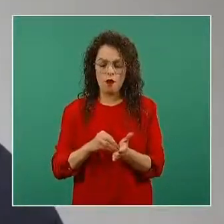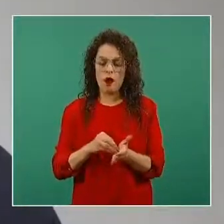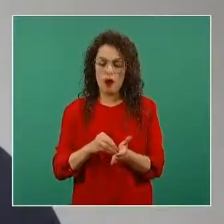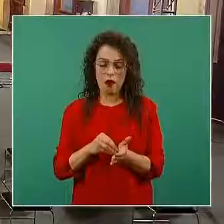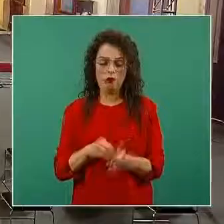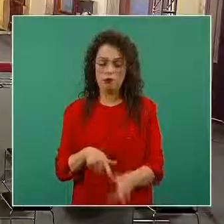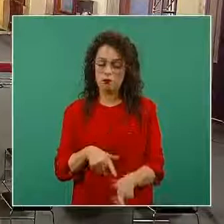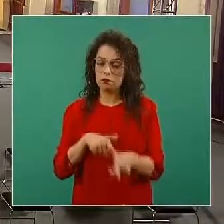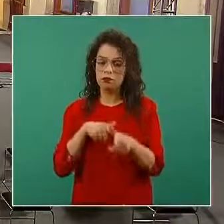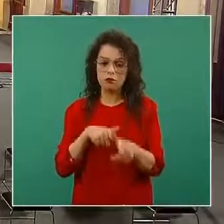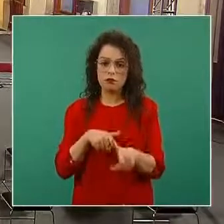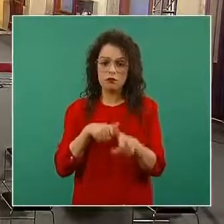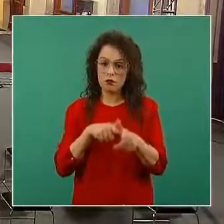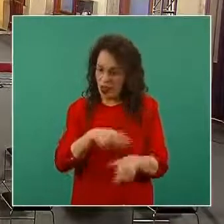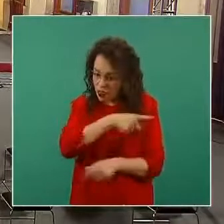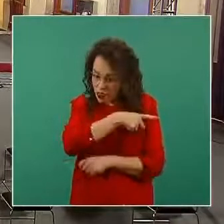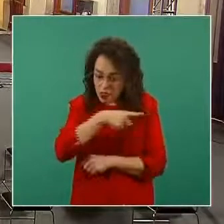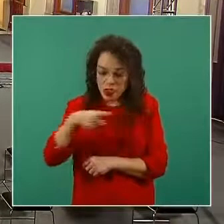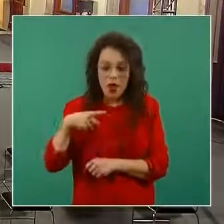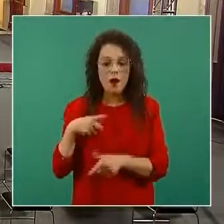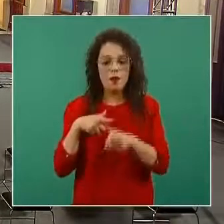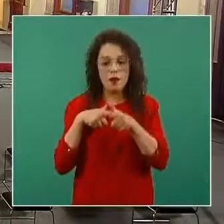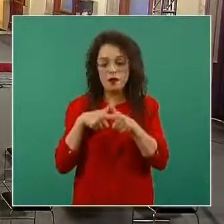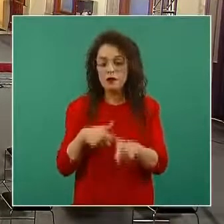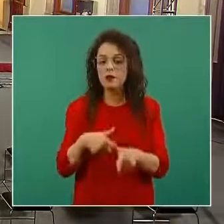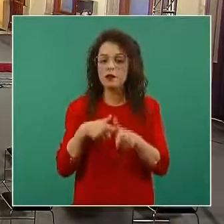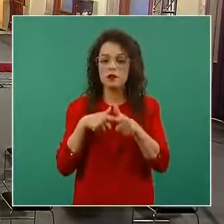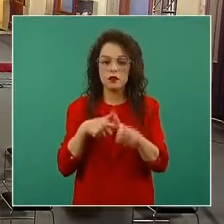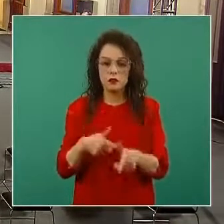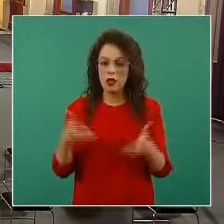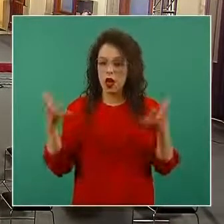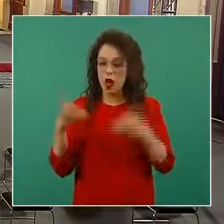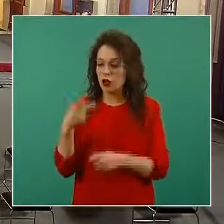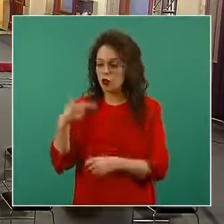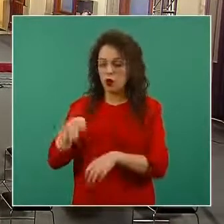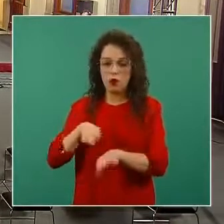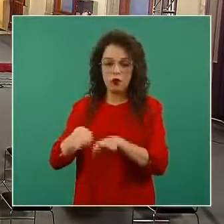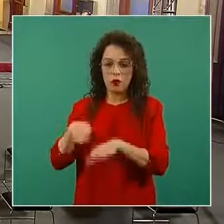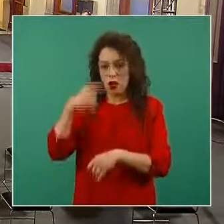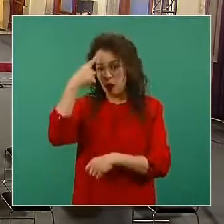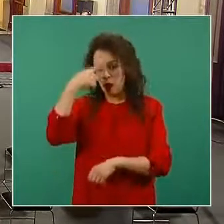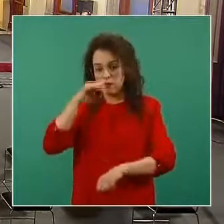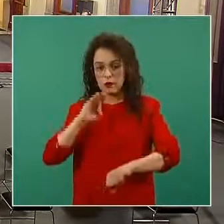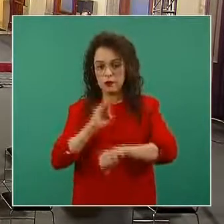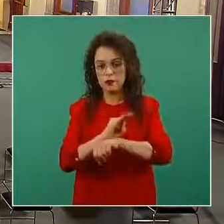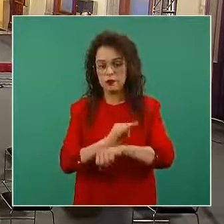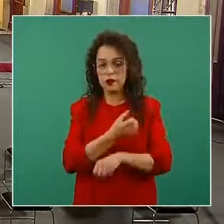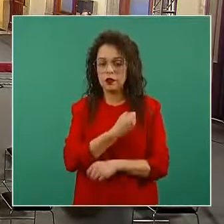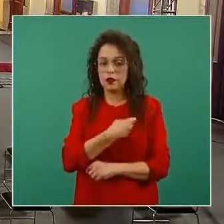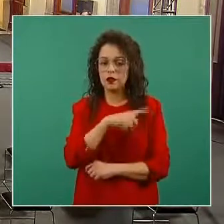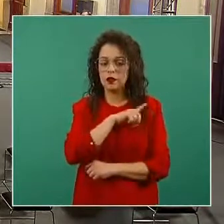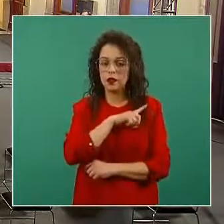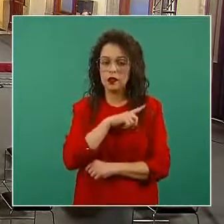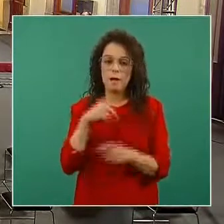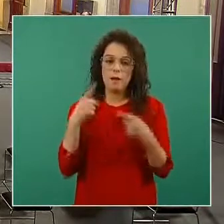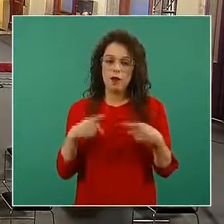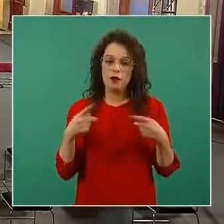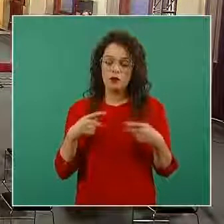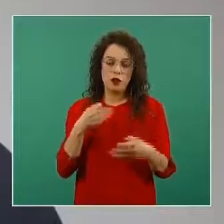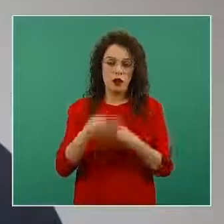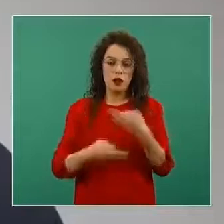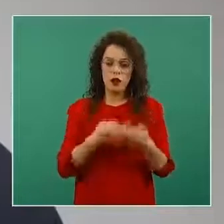de continuar llevando a cabo sus servicios y sus actividades en protección de la salud de las